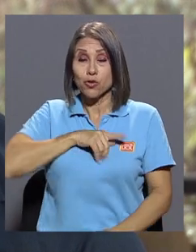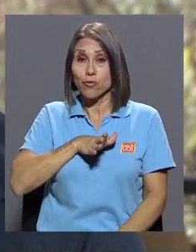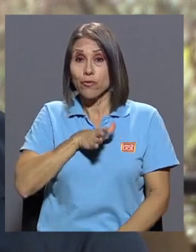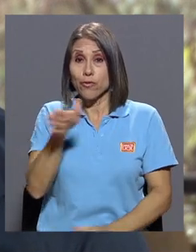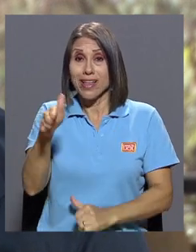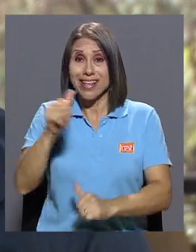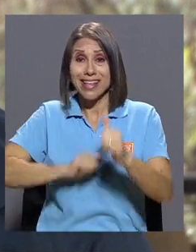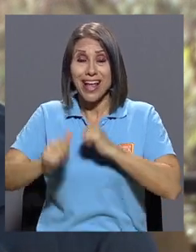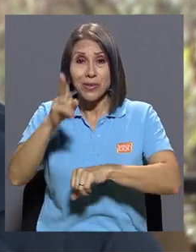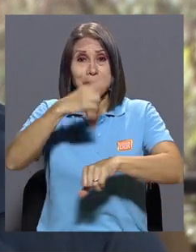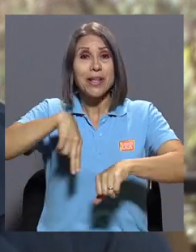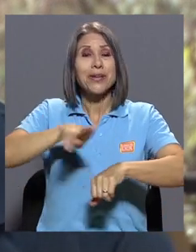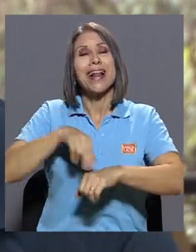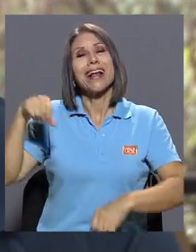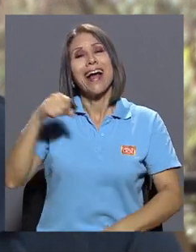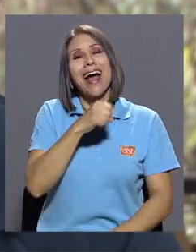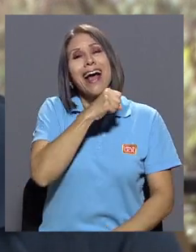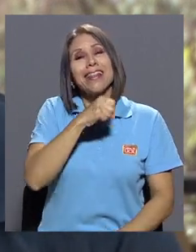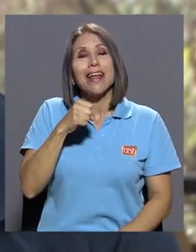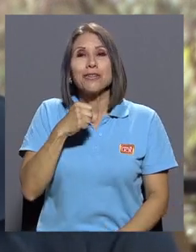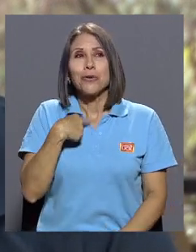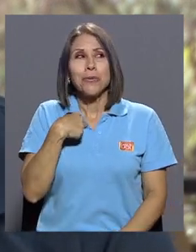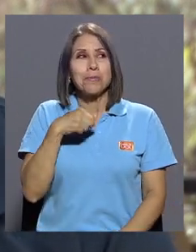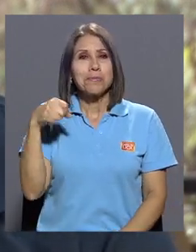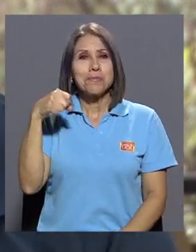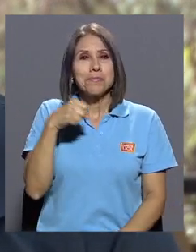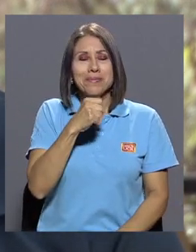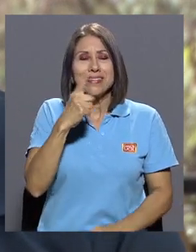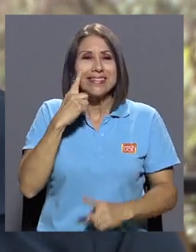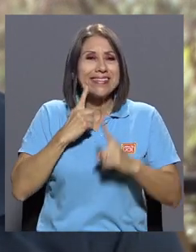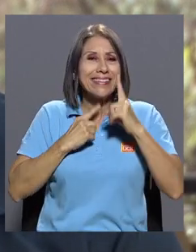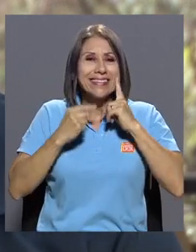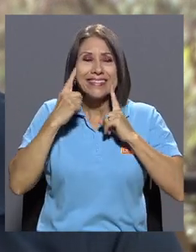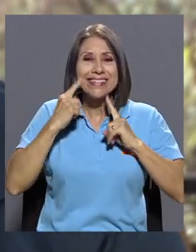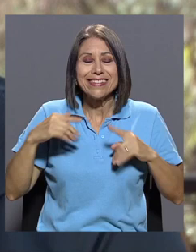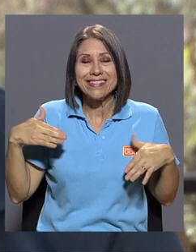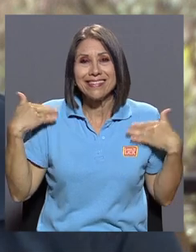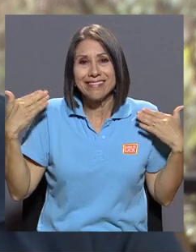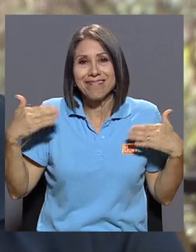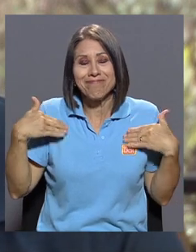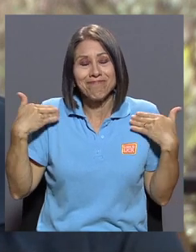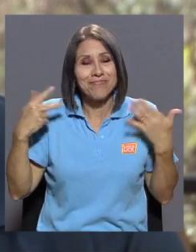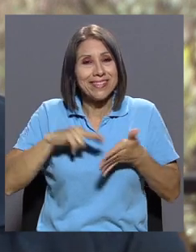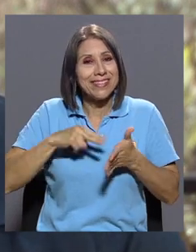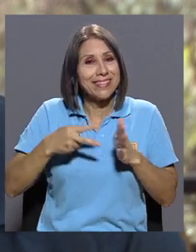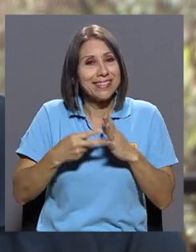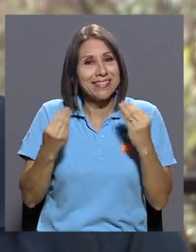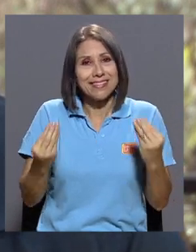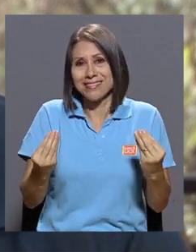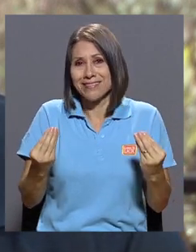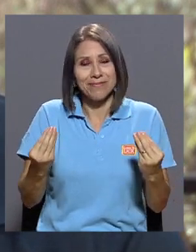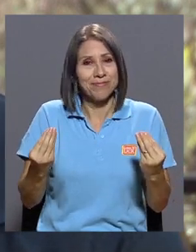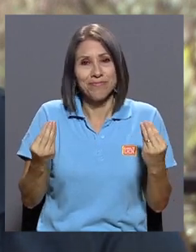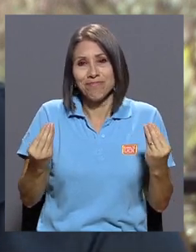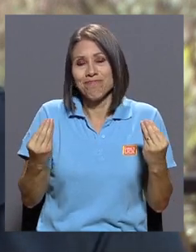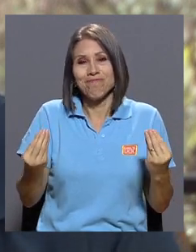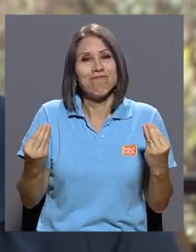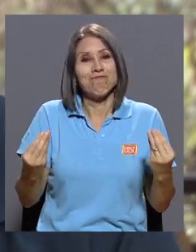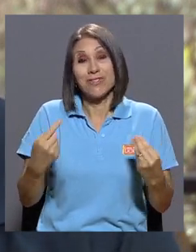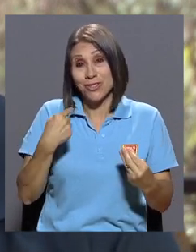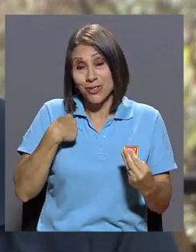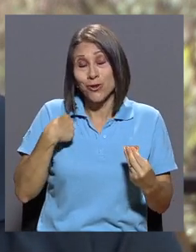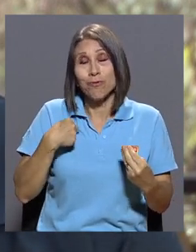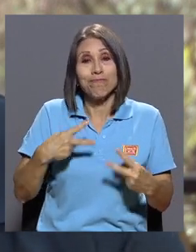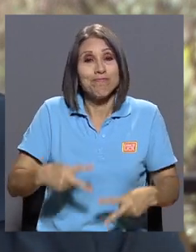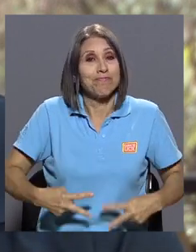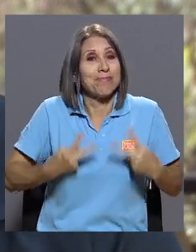Nacional. Yo lloraba de la alegría. Para mí es demasiado, es demasiado.